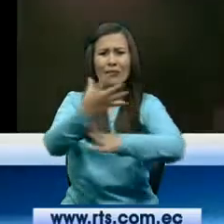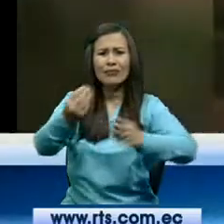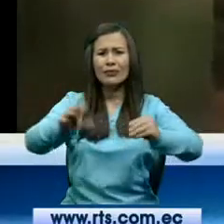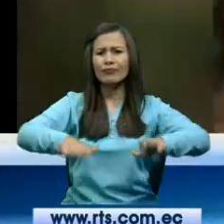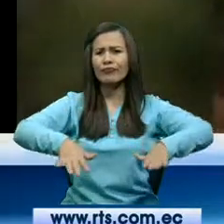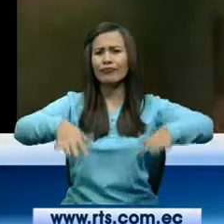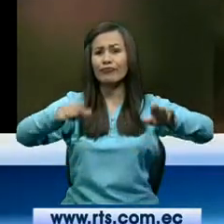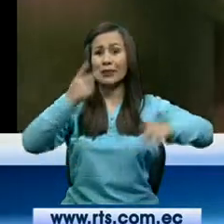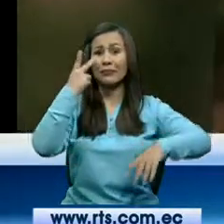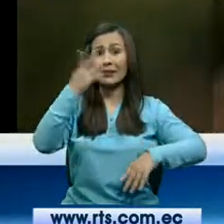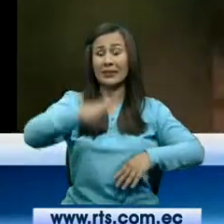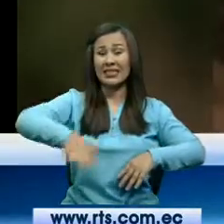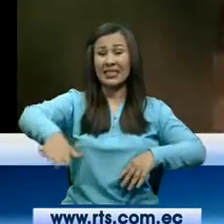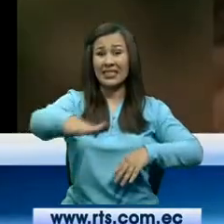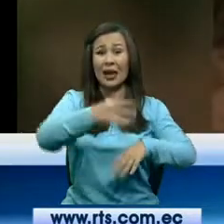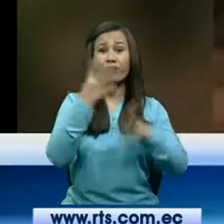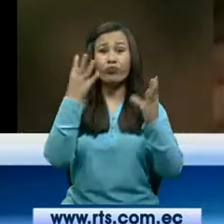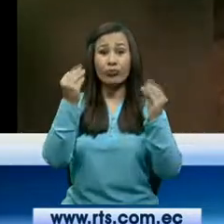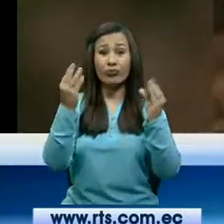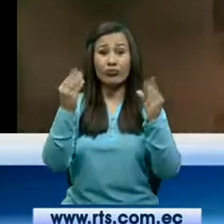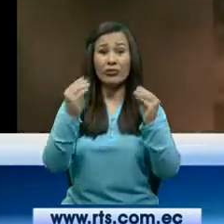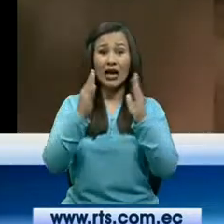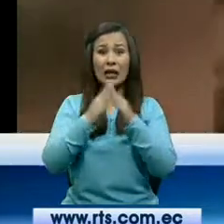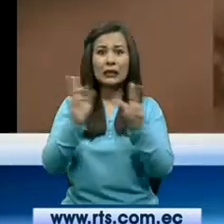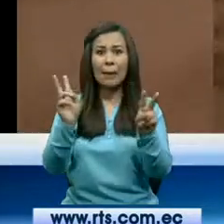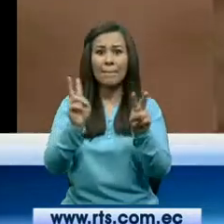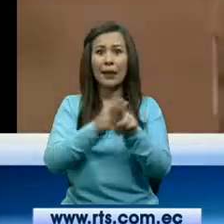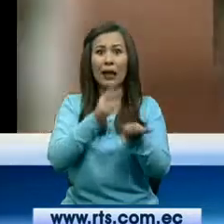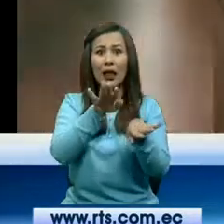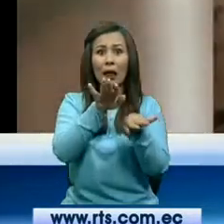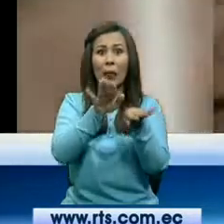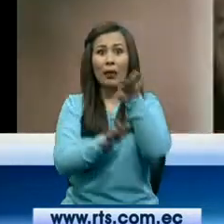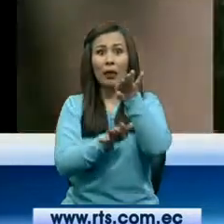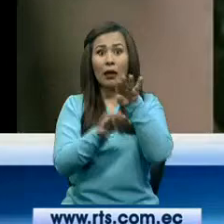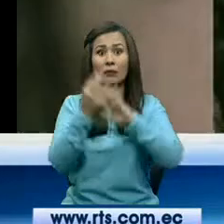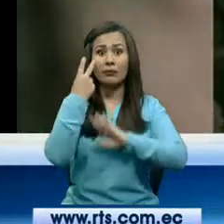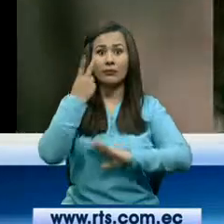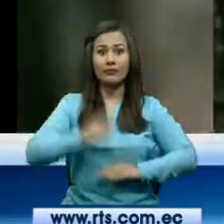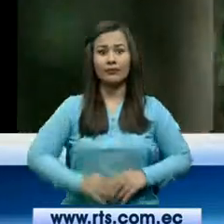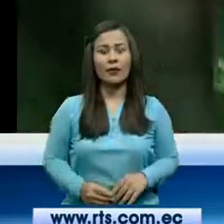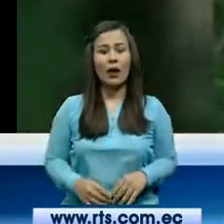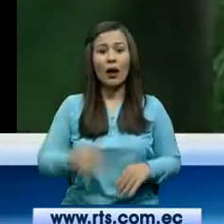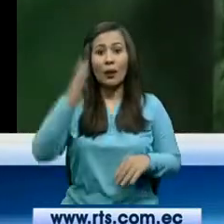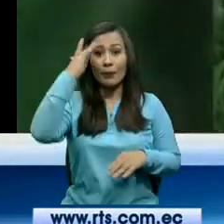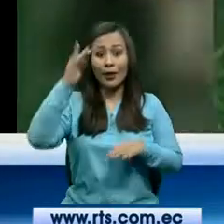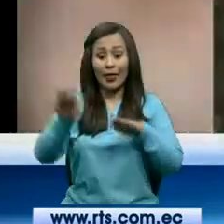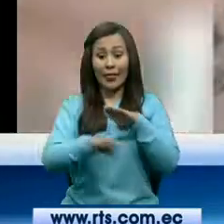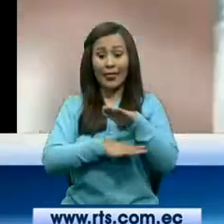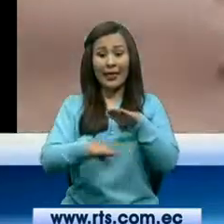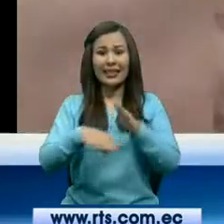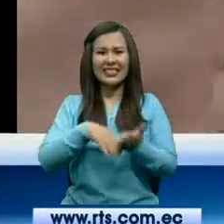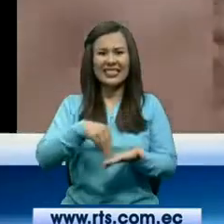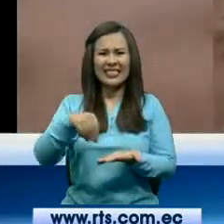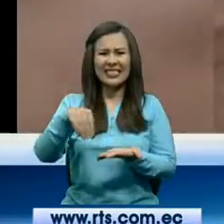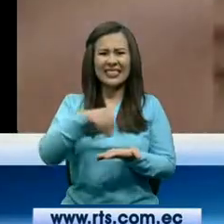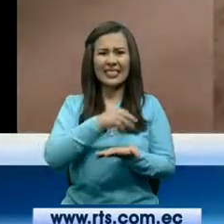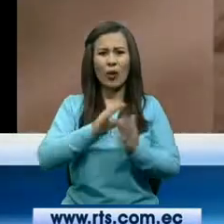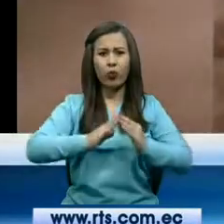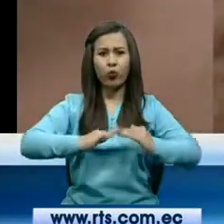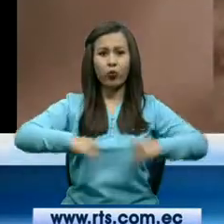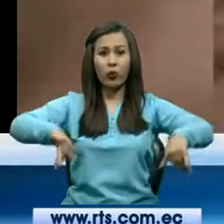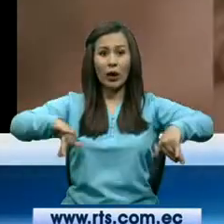En este último, varias casas quedaron en riesgo de desplomarse, debido a que debajo del terreno se formaron